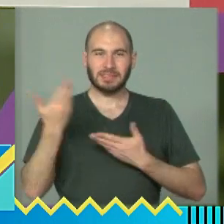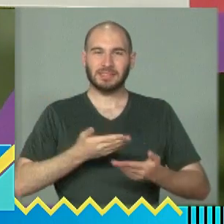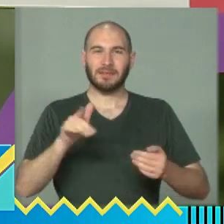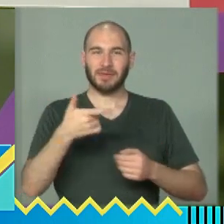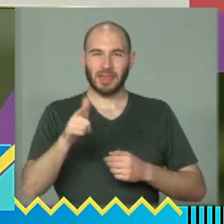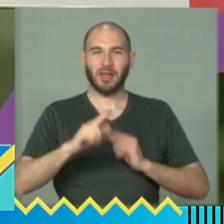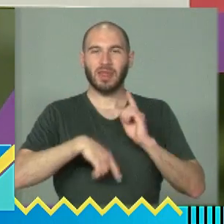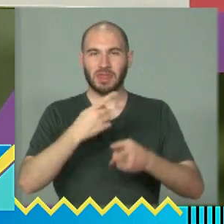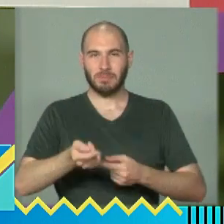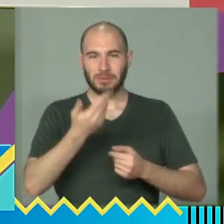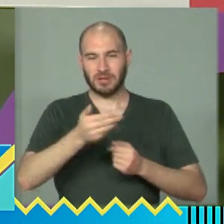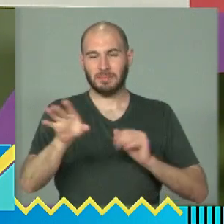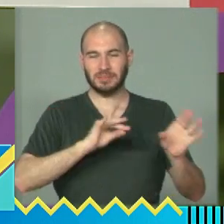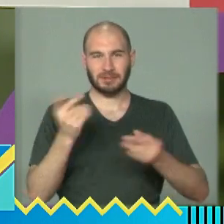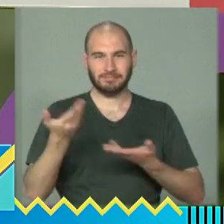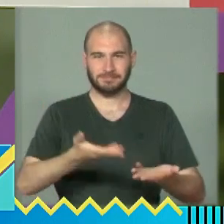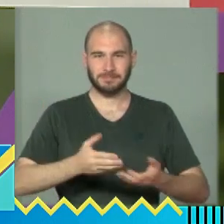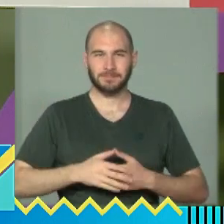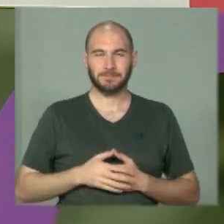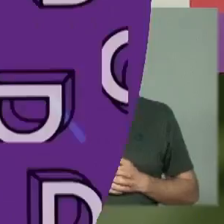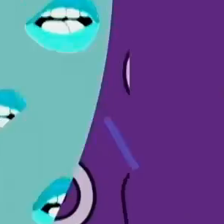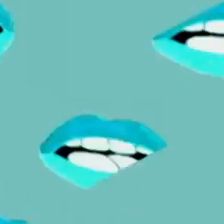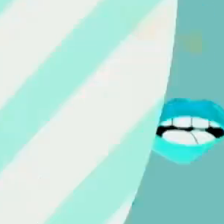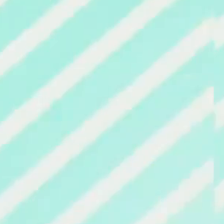el clip y luego presentamos a nuestros invitados, por supuesto.